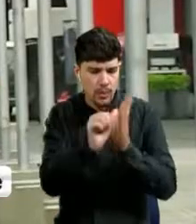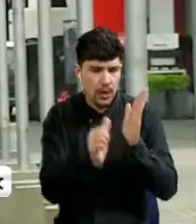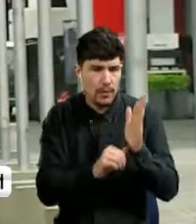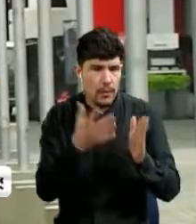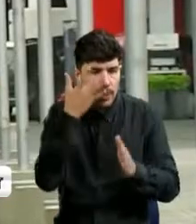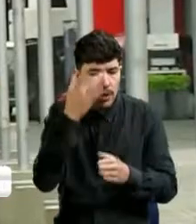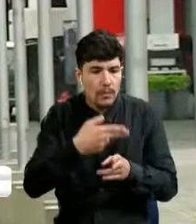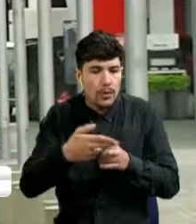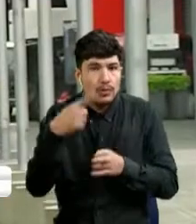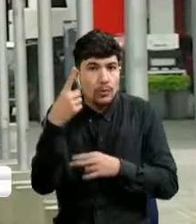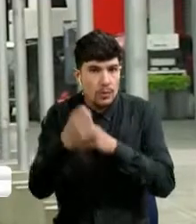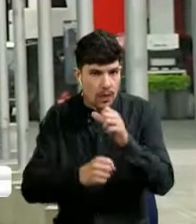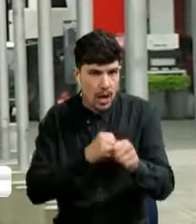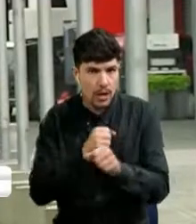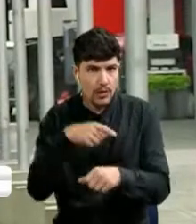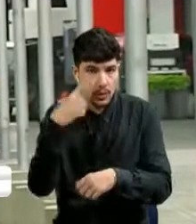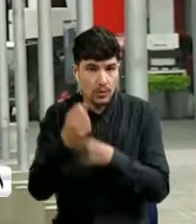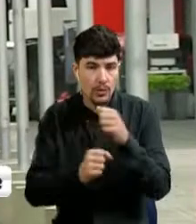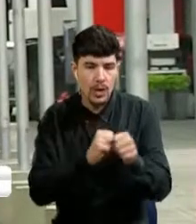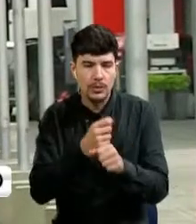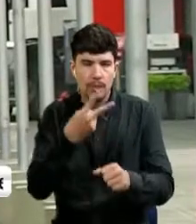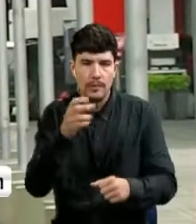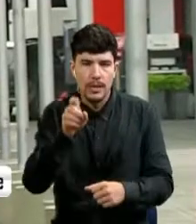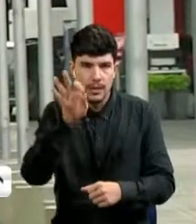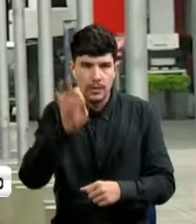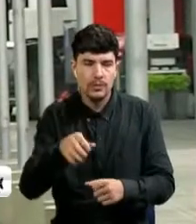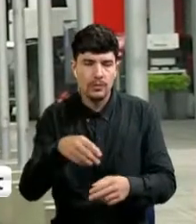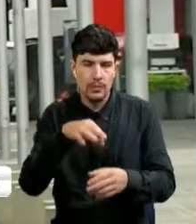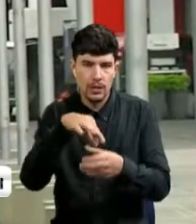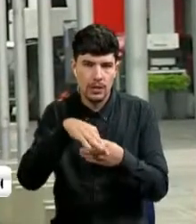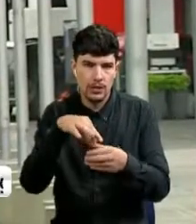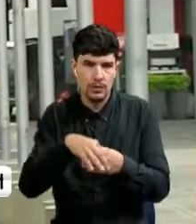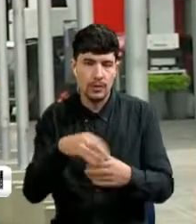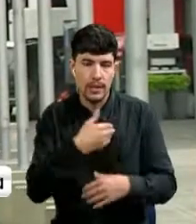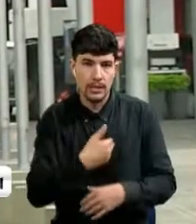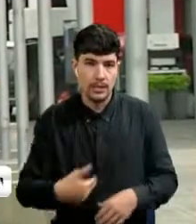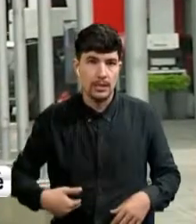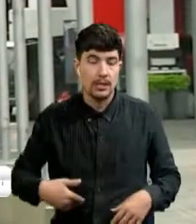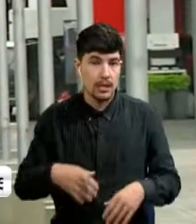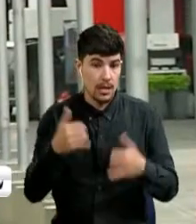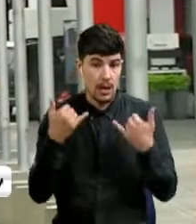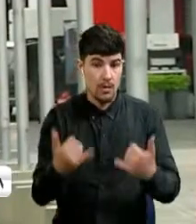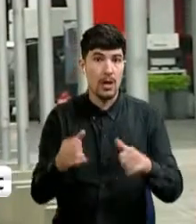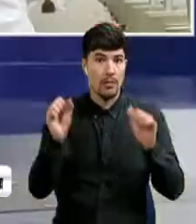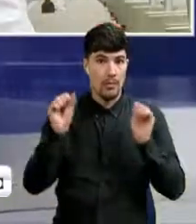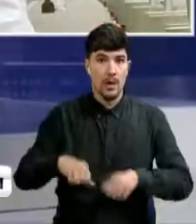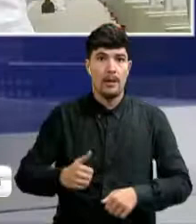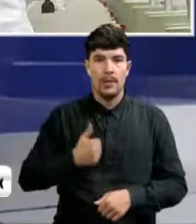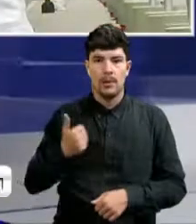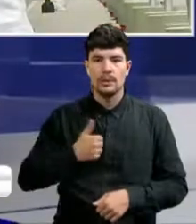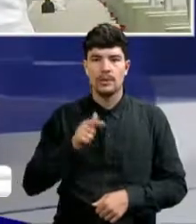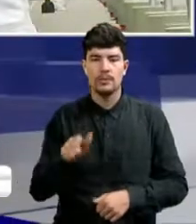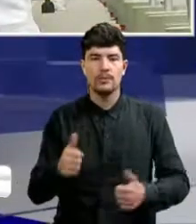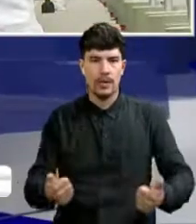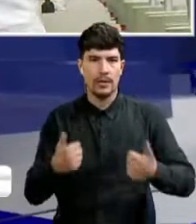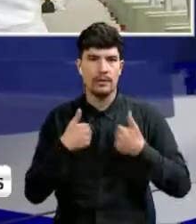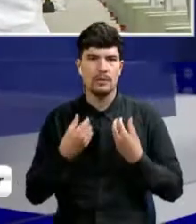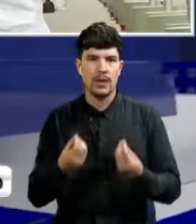año electoral como lo será el 2018 y se puede estar aprovechando estos beneficios